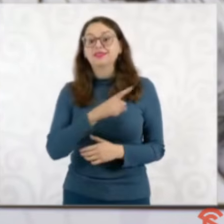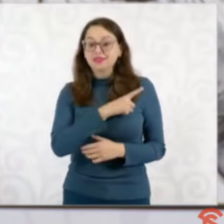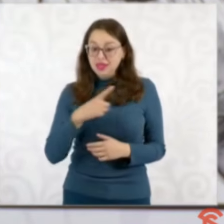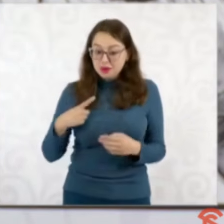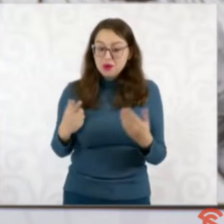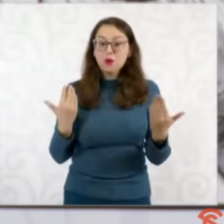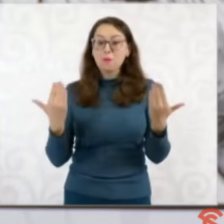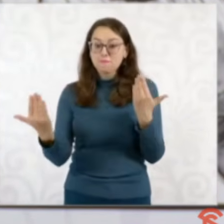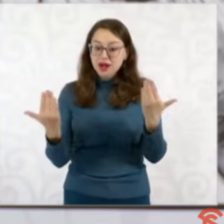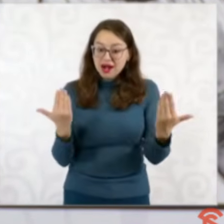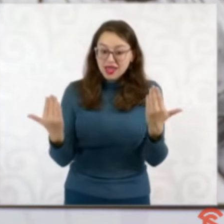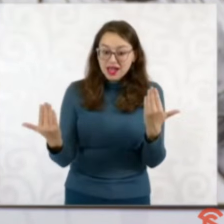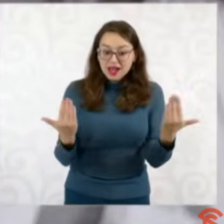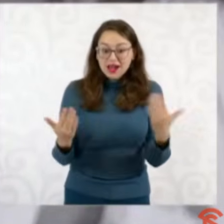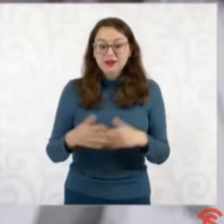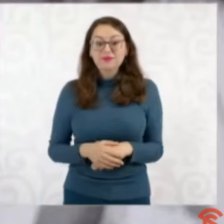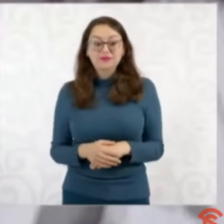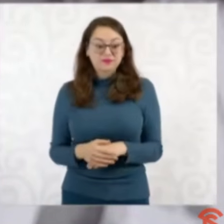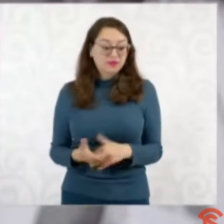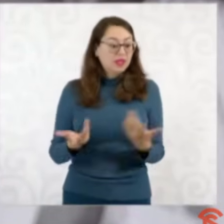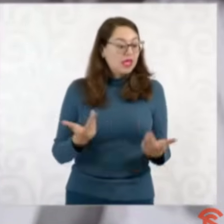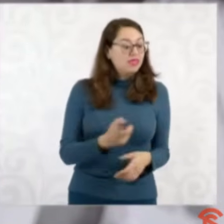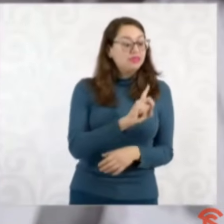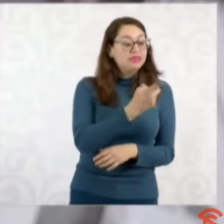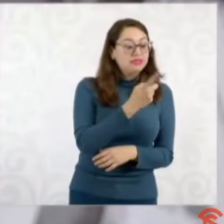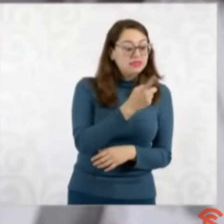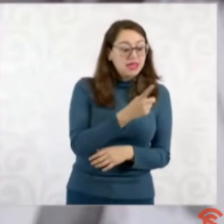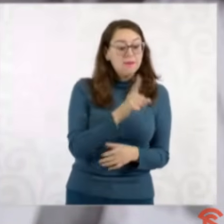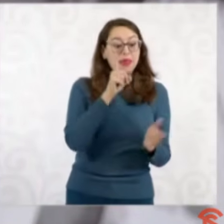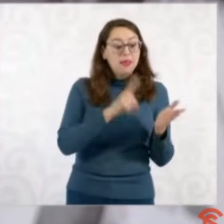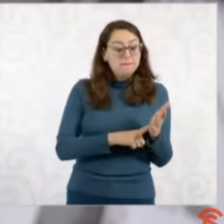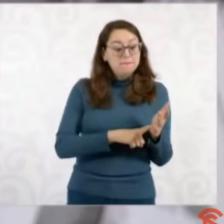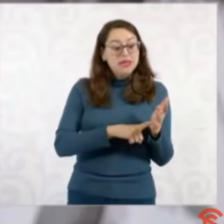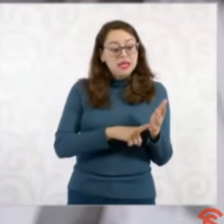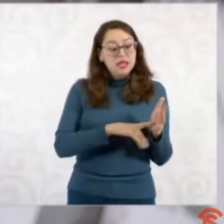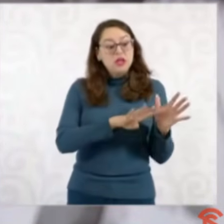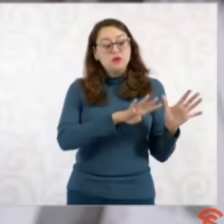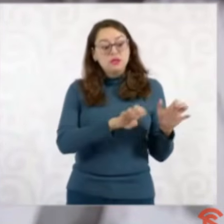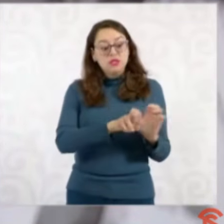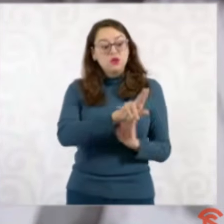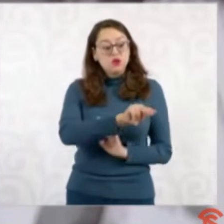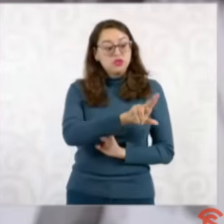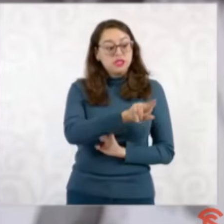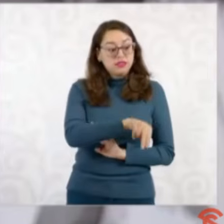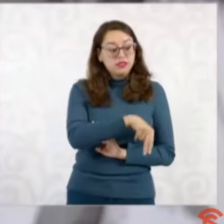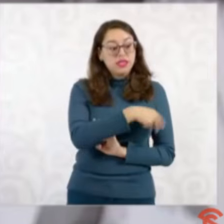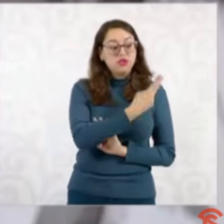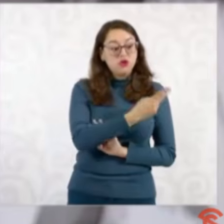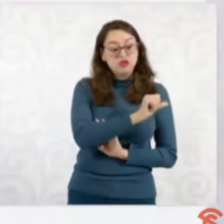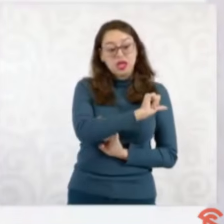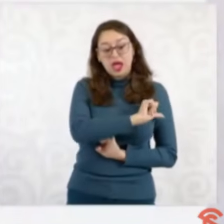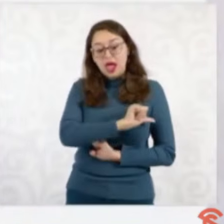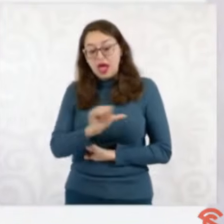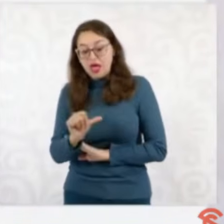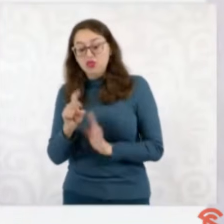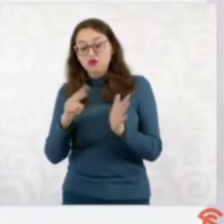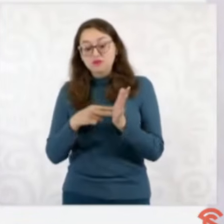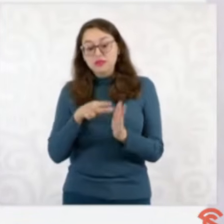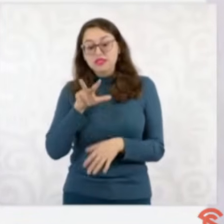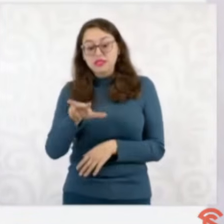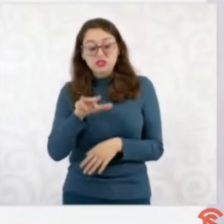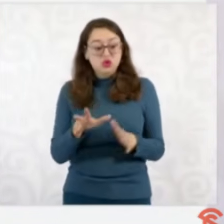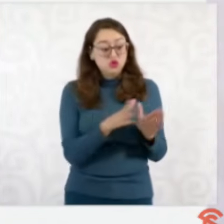neoliberal, diciembre del 82 a diciembre del 2018, 36 años.